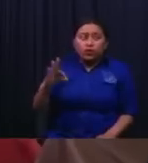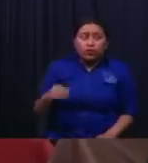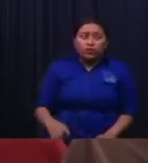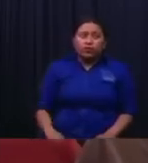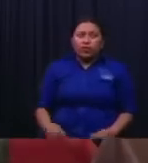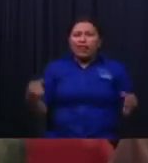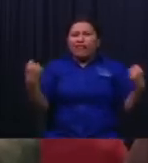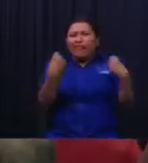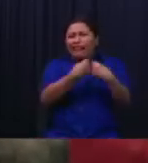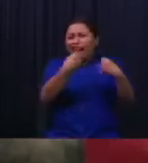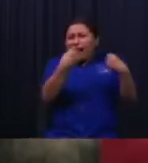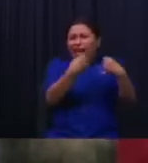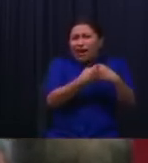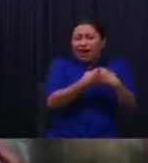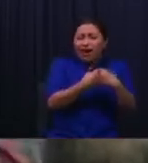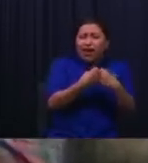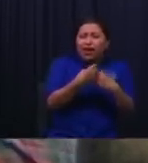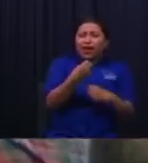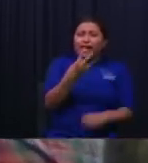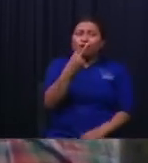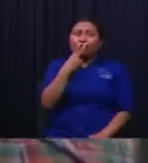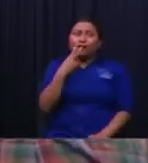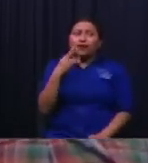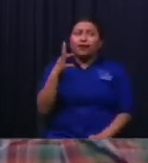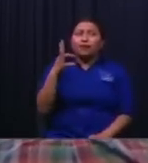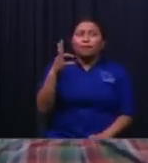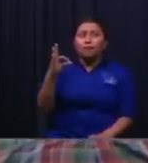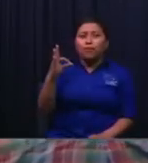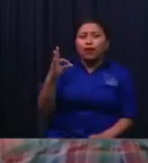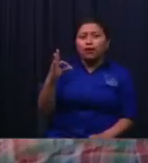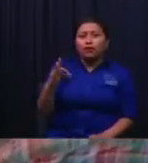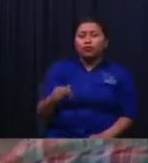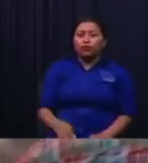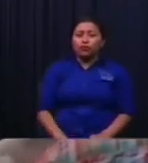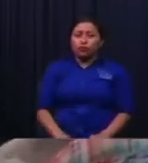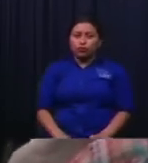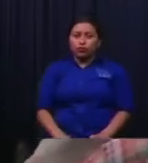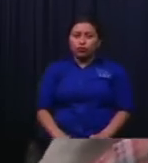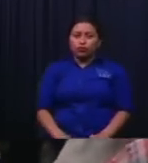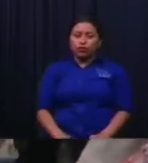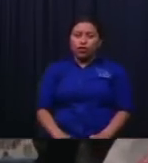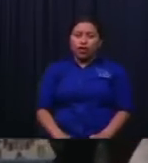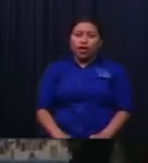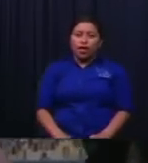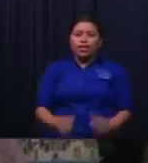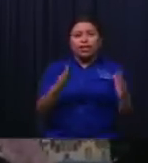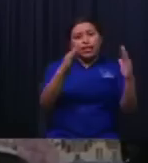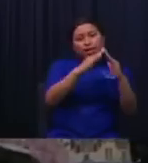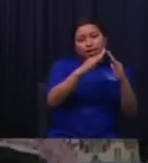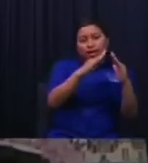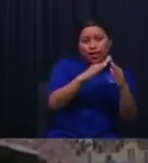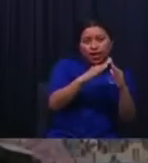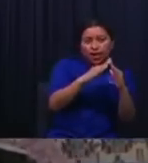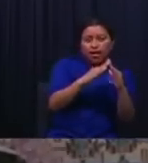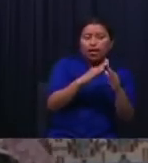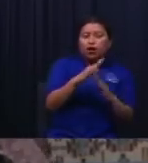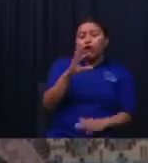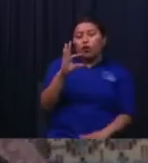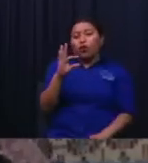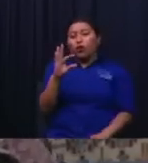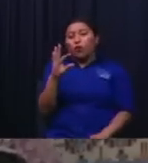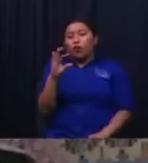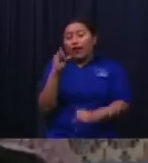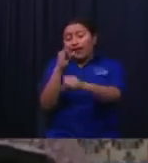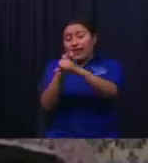hostilidad entre hermanos. Entre hermanos biológicos y entre hermanos en la iglesia. Ahí me faltó un montón. Pero como usted es pilas, va